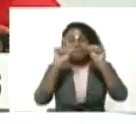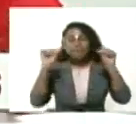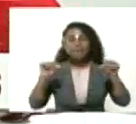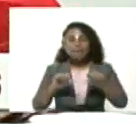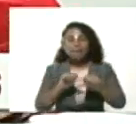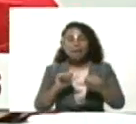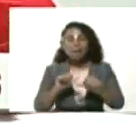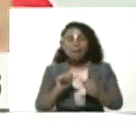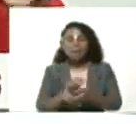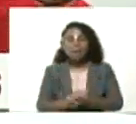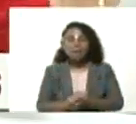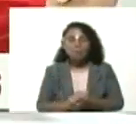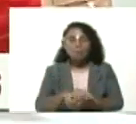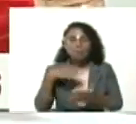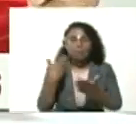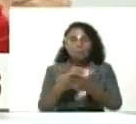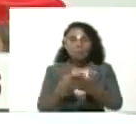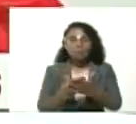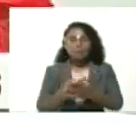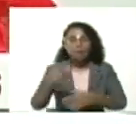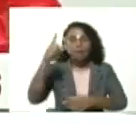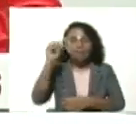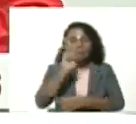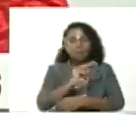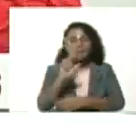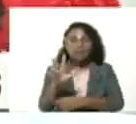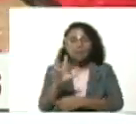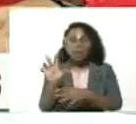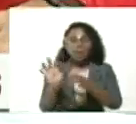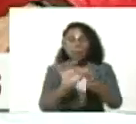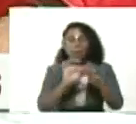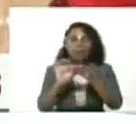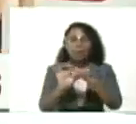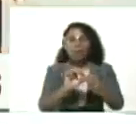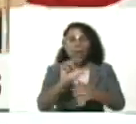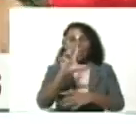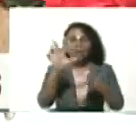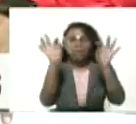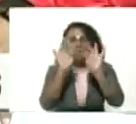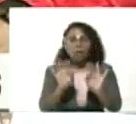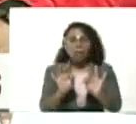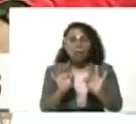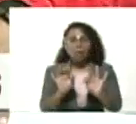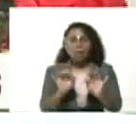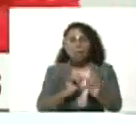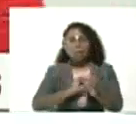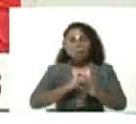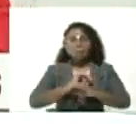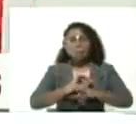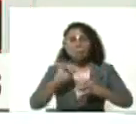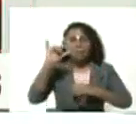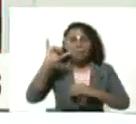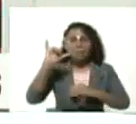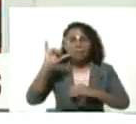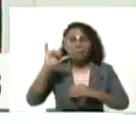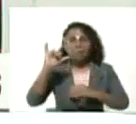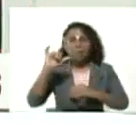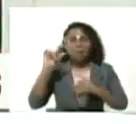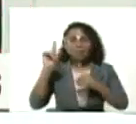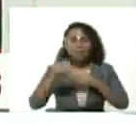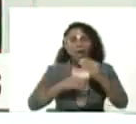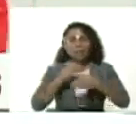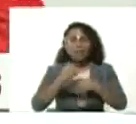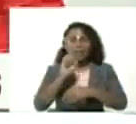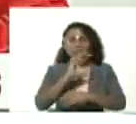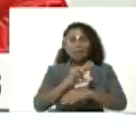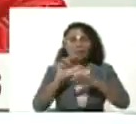en Venezuela, se activa. El día 23 se unieron las tres circunstancias. Máximo calentamiento, la onda tropical